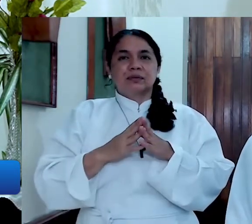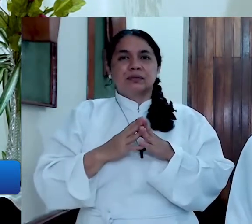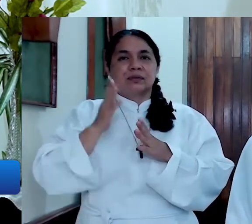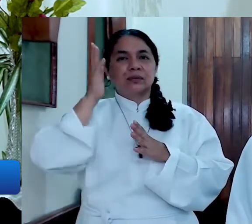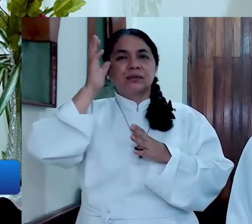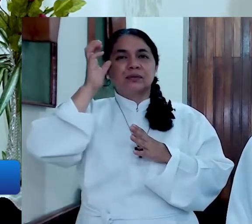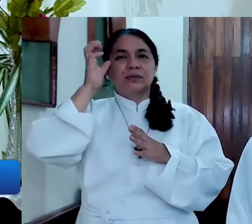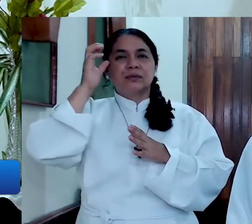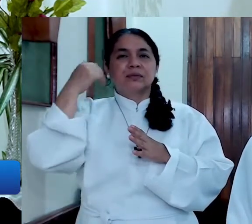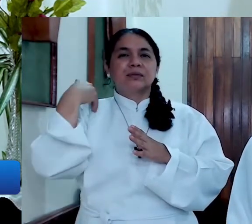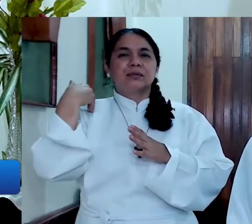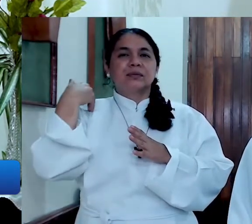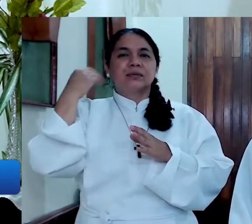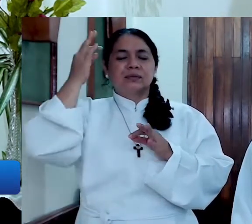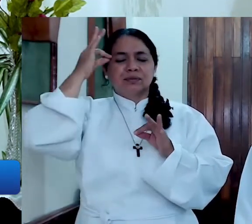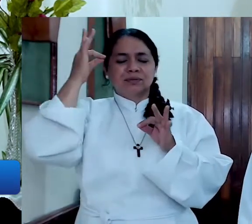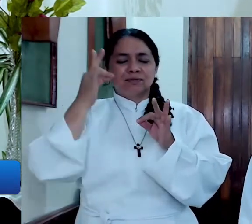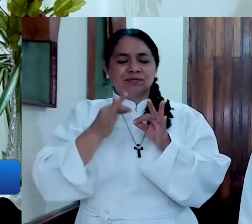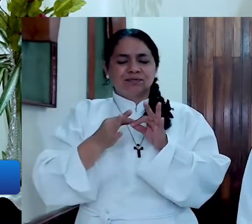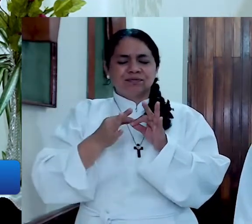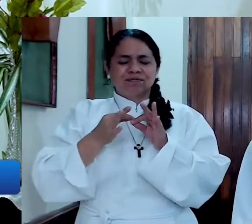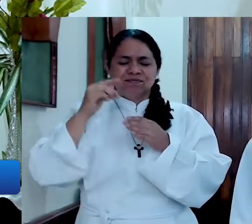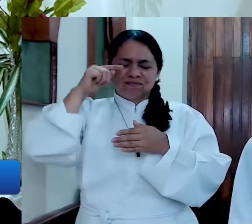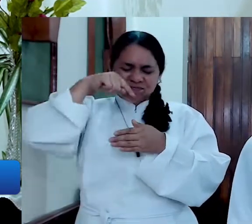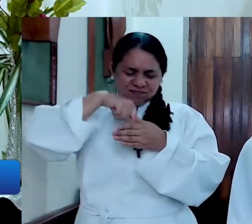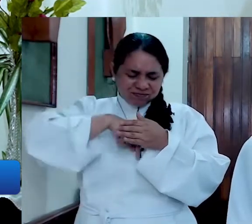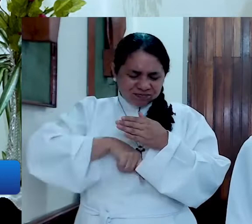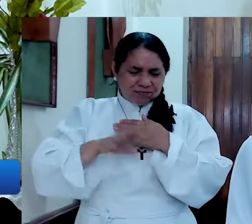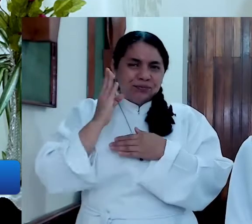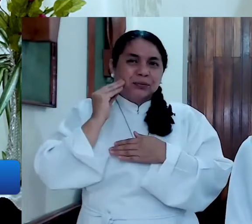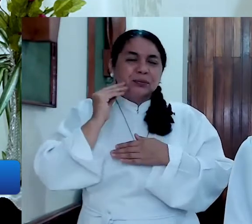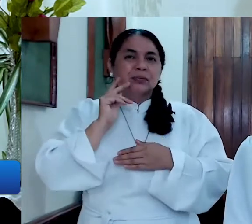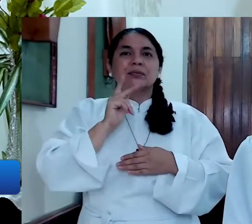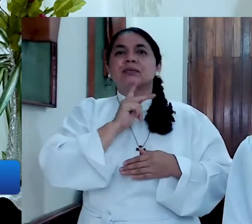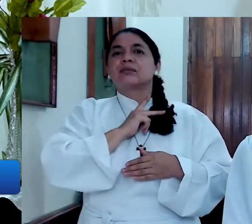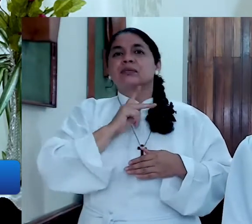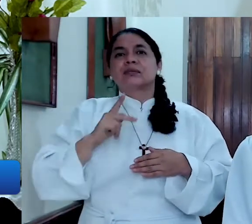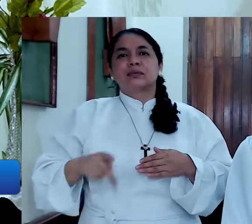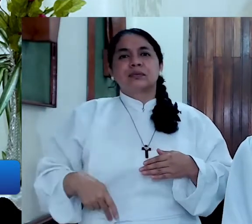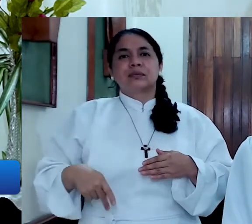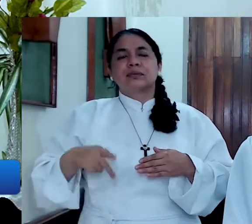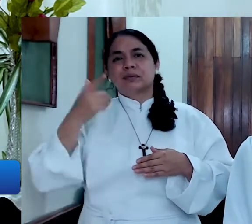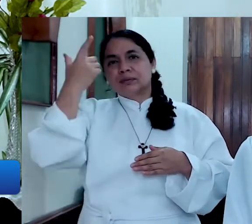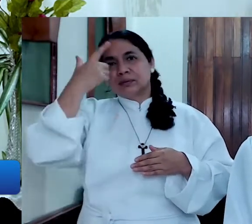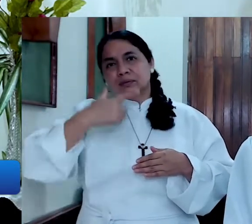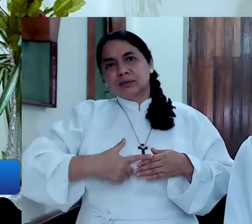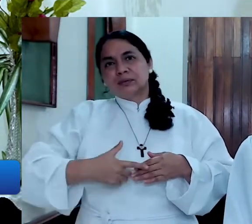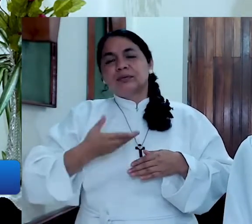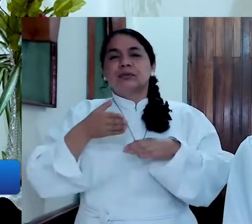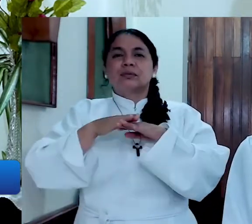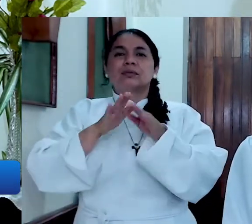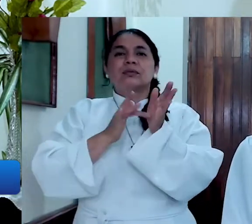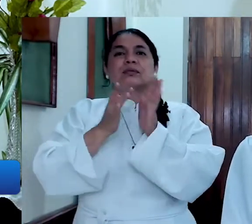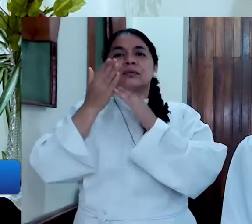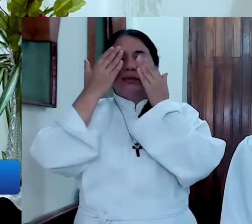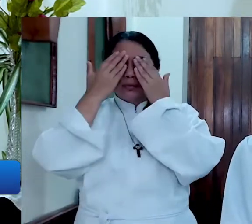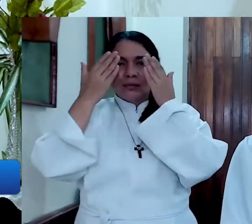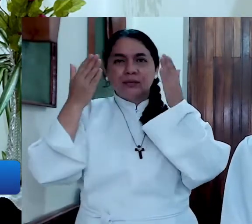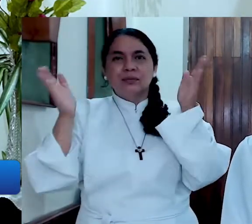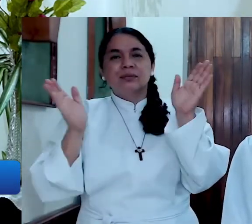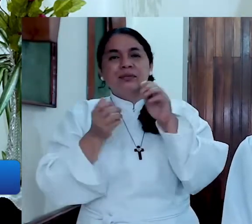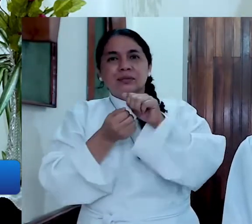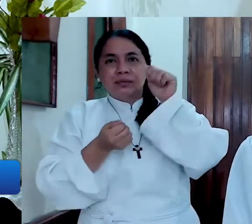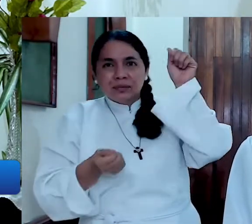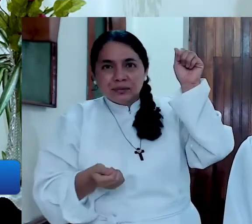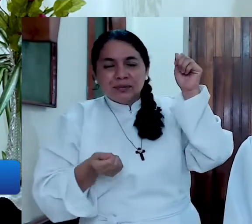tener una fe profunda, una experiencia personal de Jesús, descubrirlo a Él. De tal manera